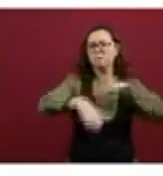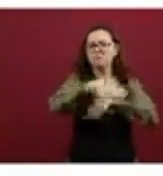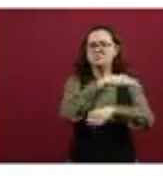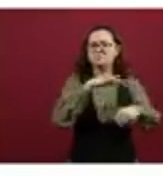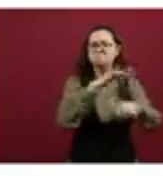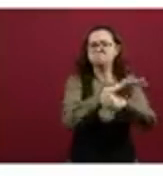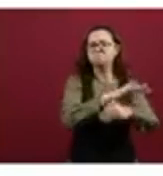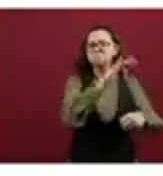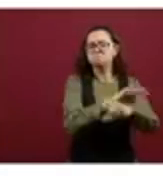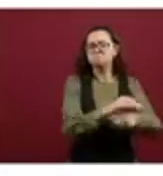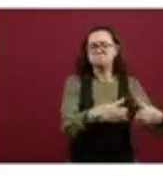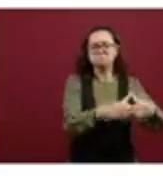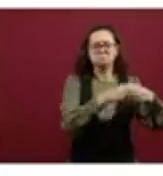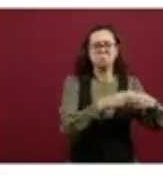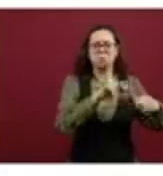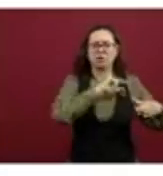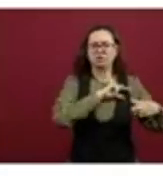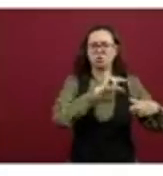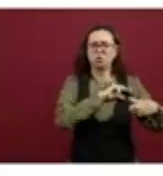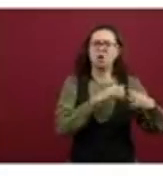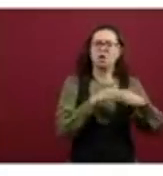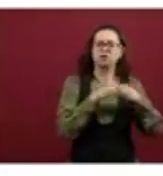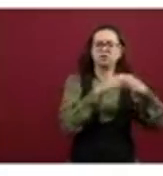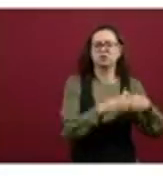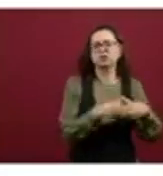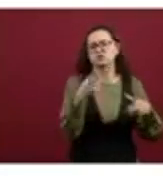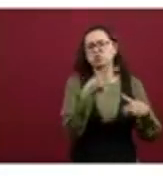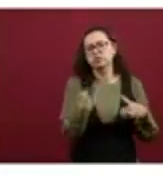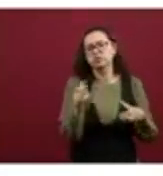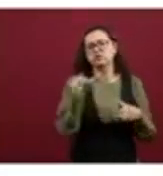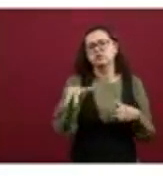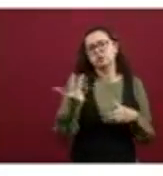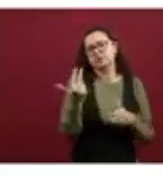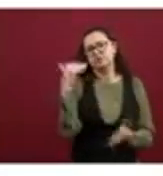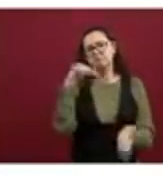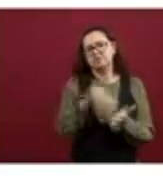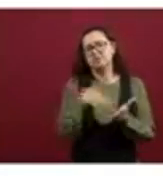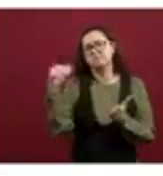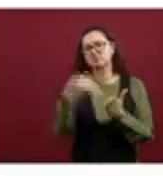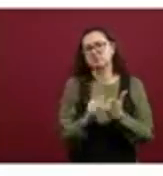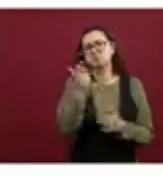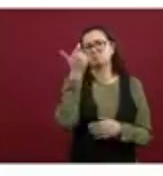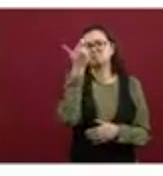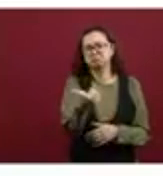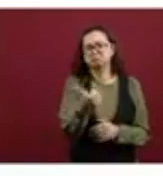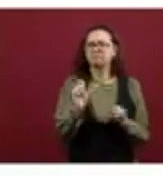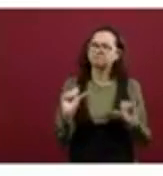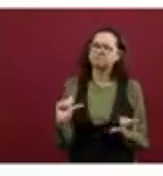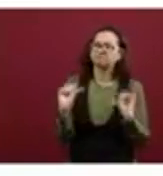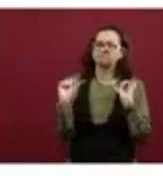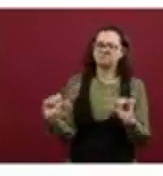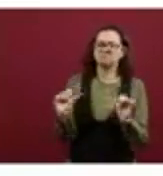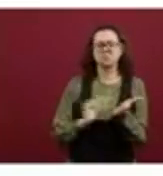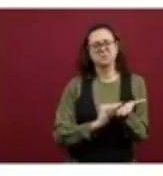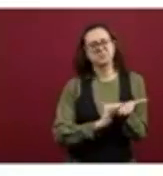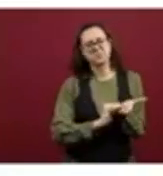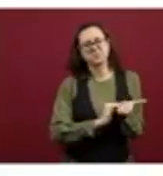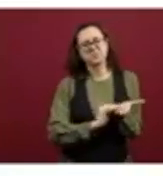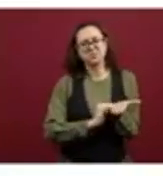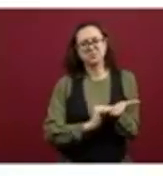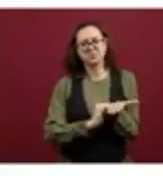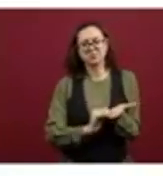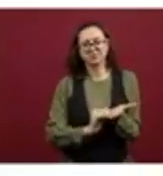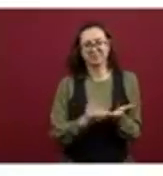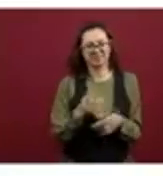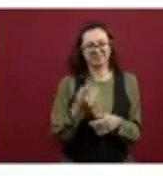108 contribuyentes se les condonaron 213 mil millones de pesos. Recordemos que en la tabla anterior hablamos de 400 mil millones